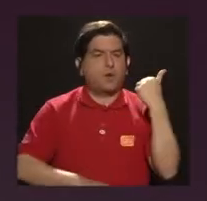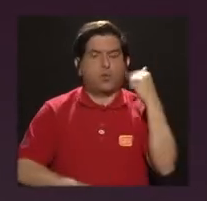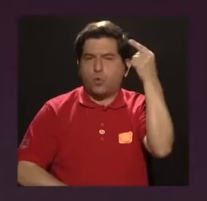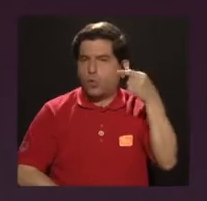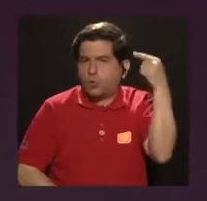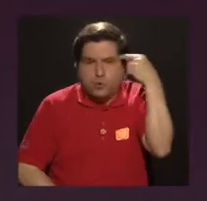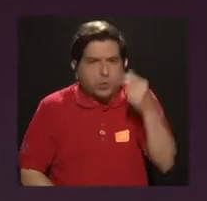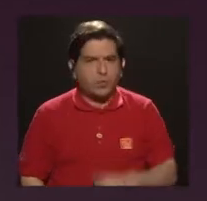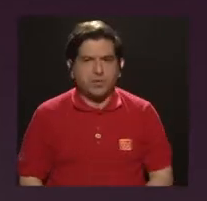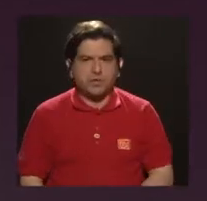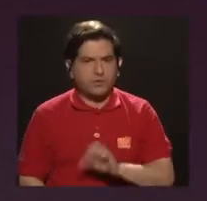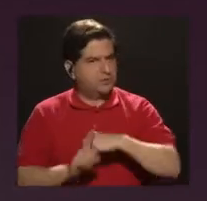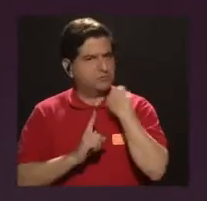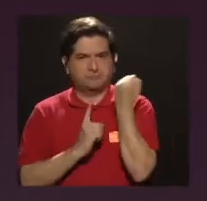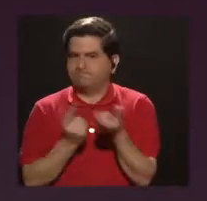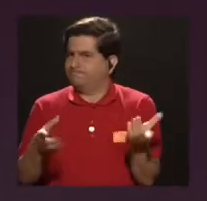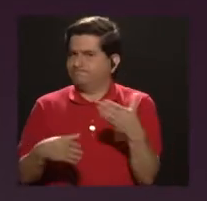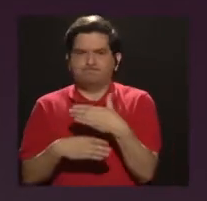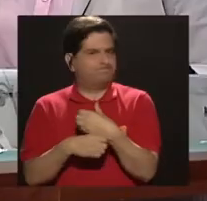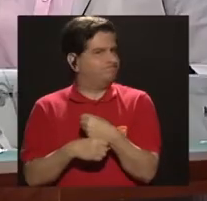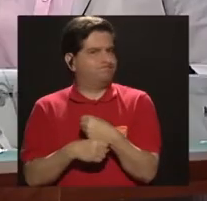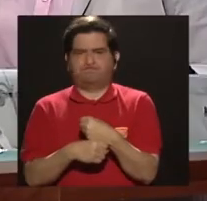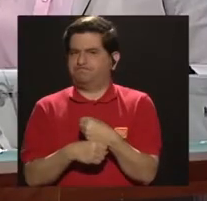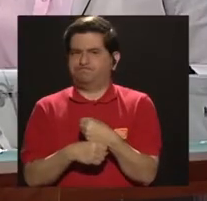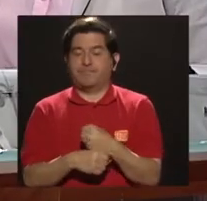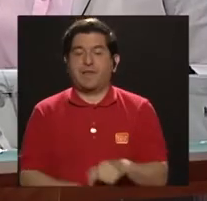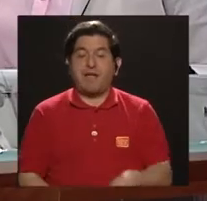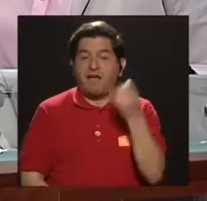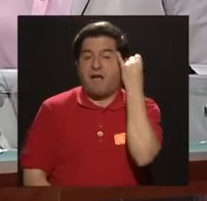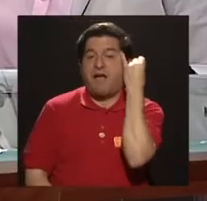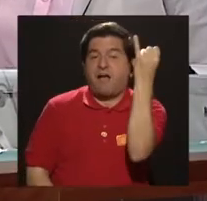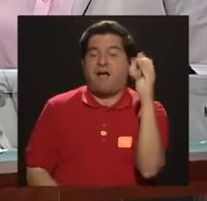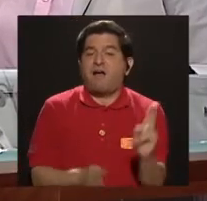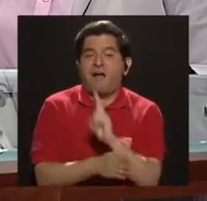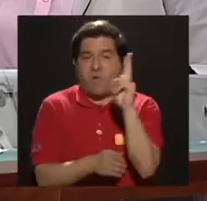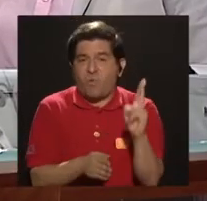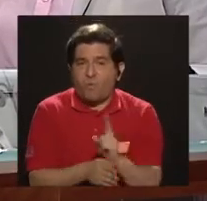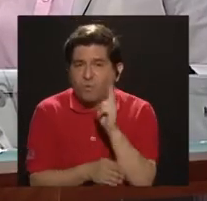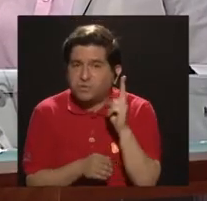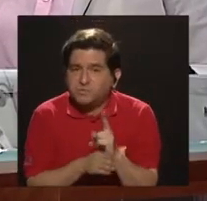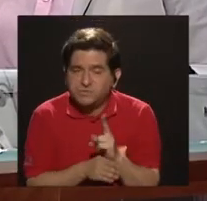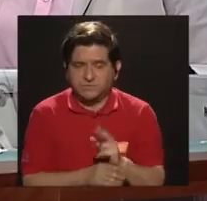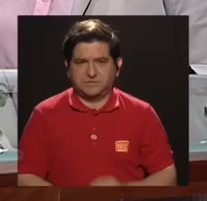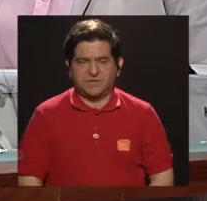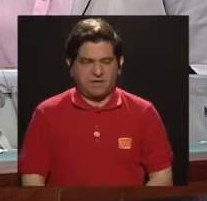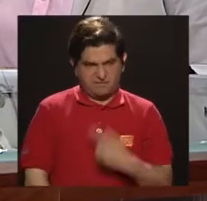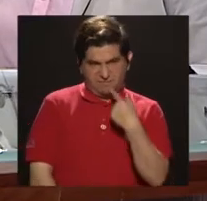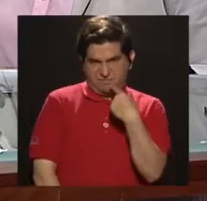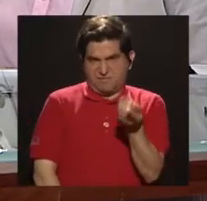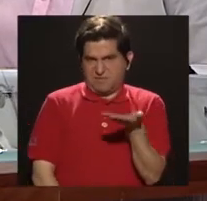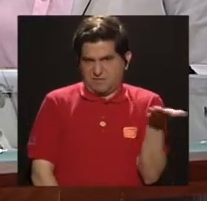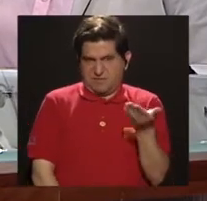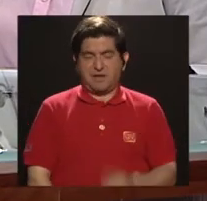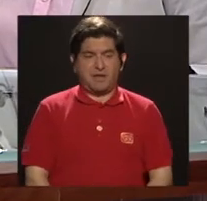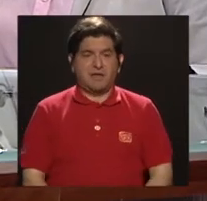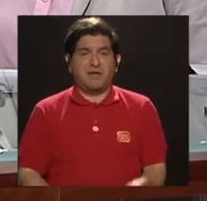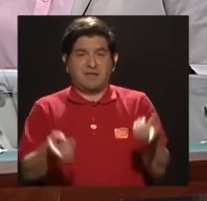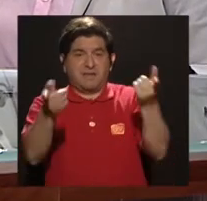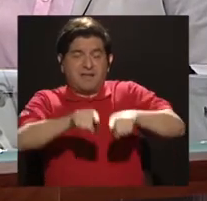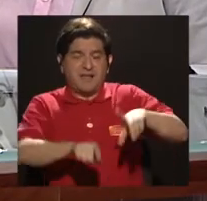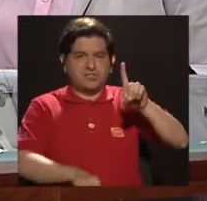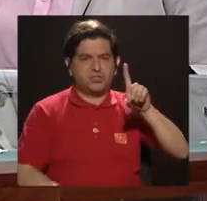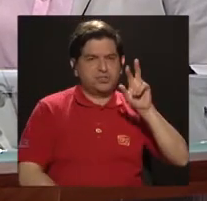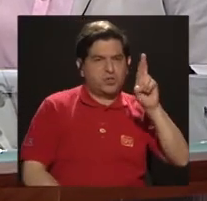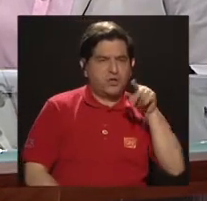no se ha hecho y eso es uno de los argumentos que se ha utilizado para que decir que en el caso del uso ha